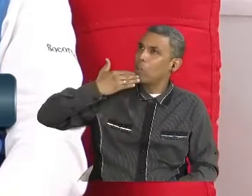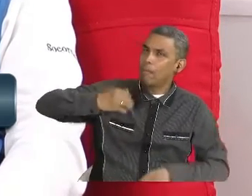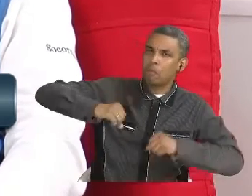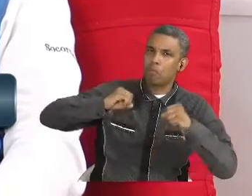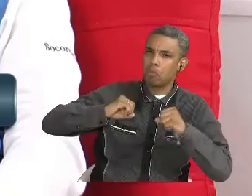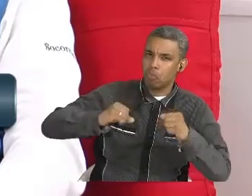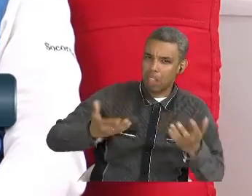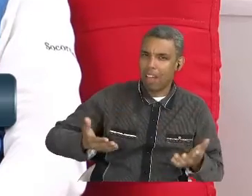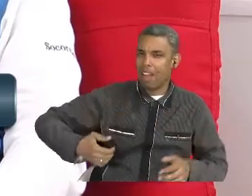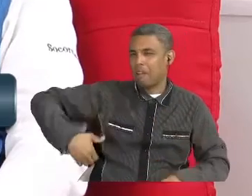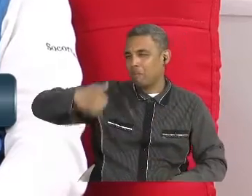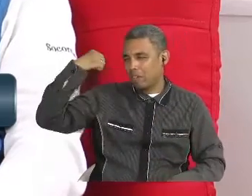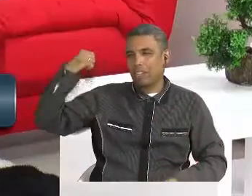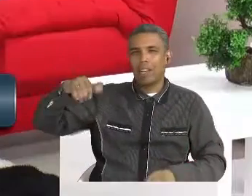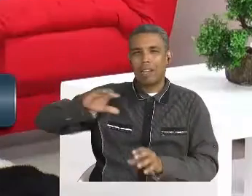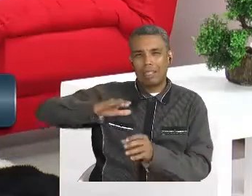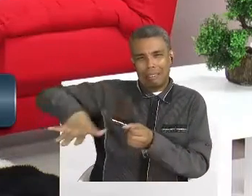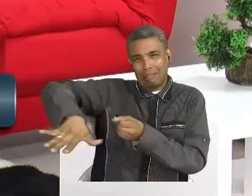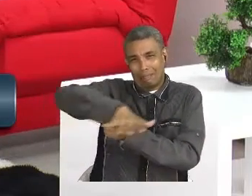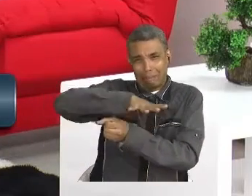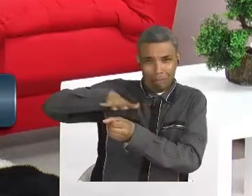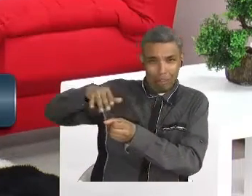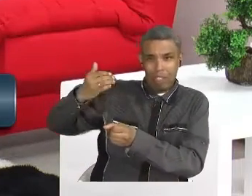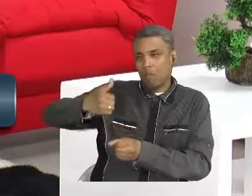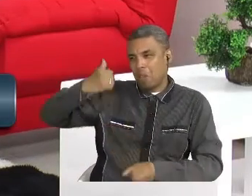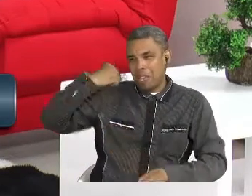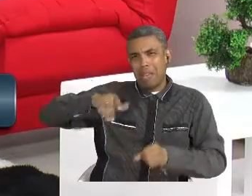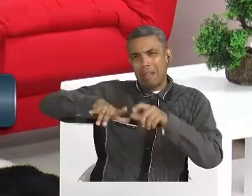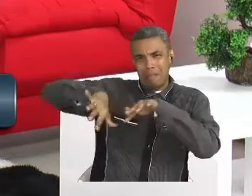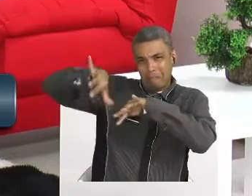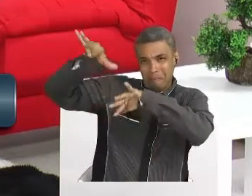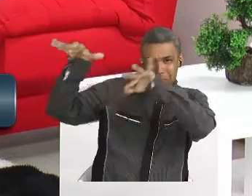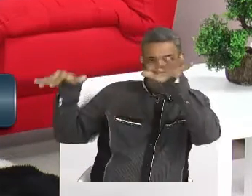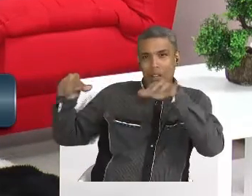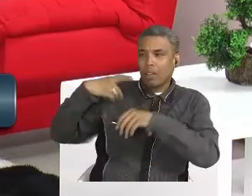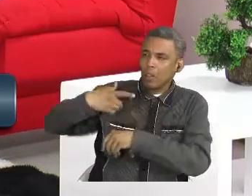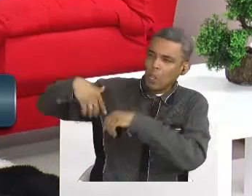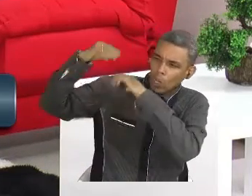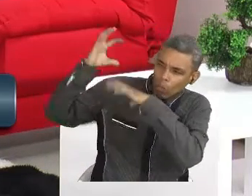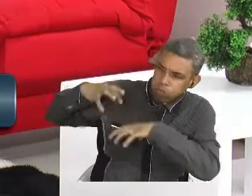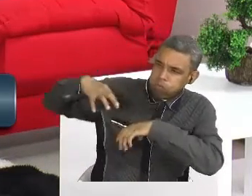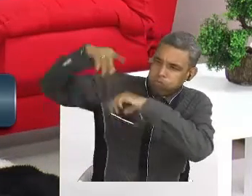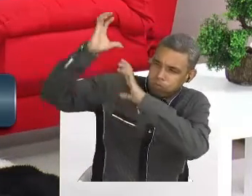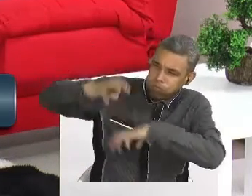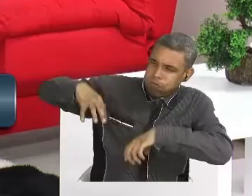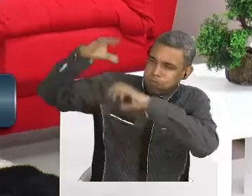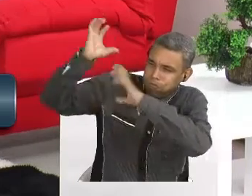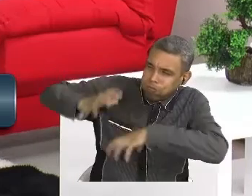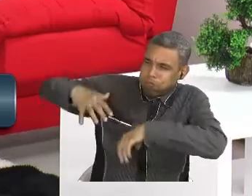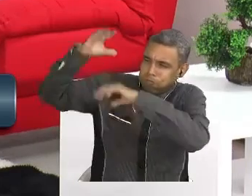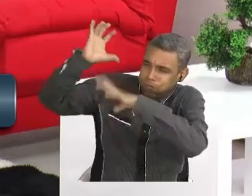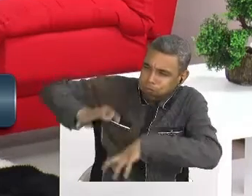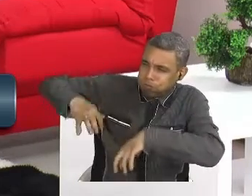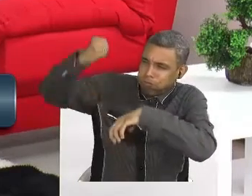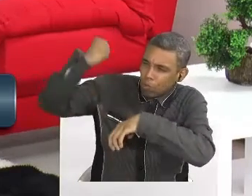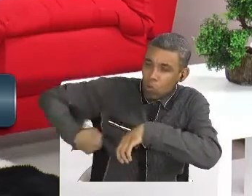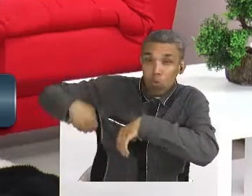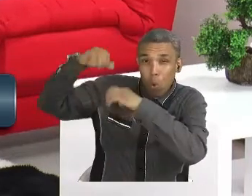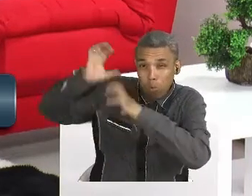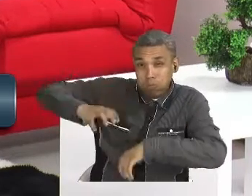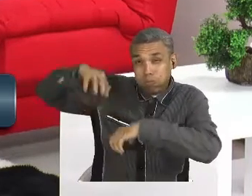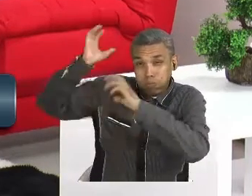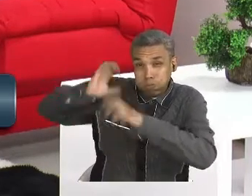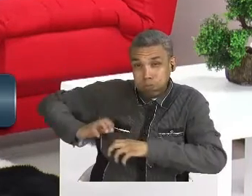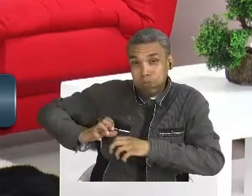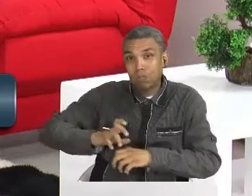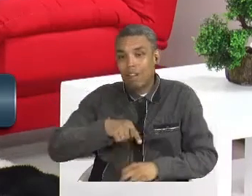poder con tiempo agilizar trámites o las comunidades estar también atentas. Eso es lo importante para nosotros en